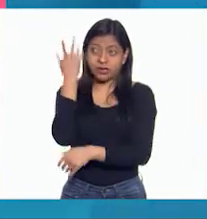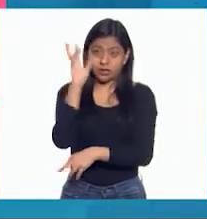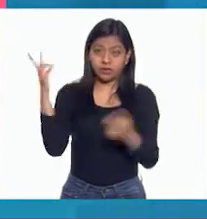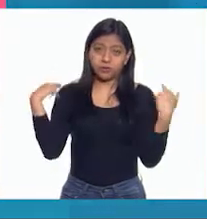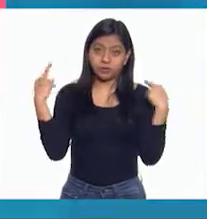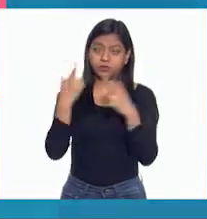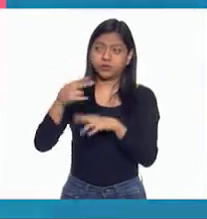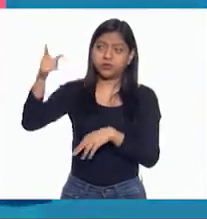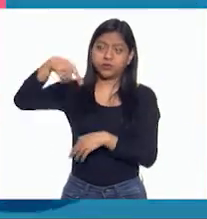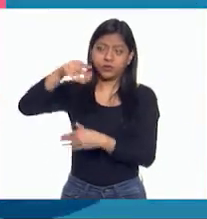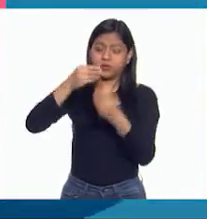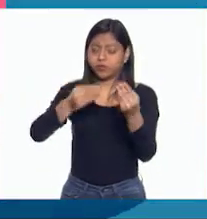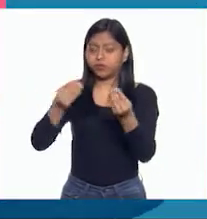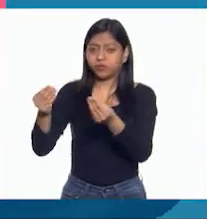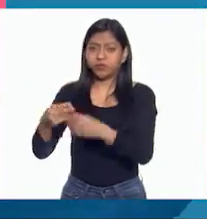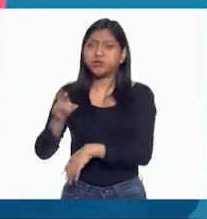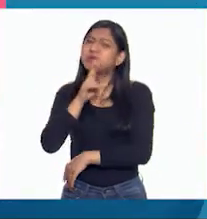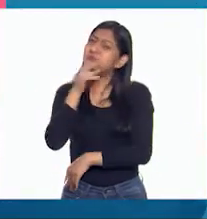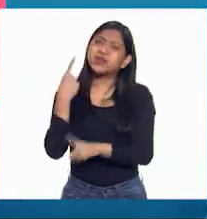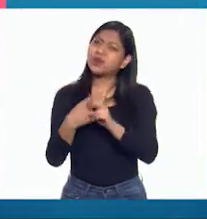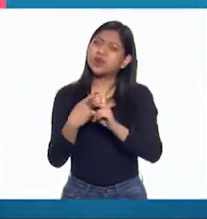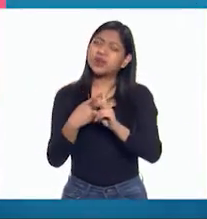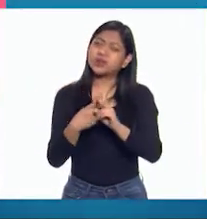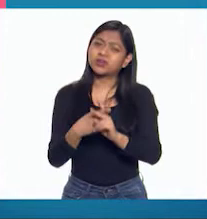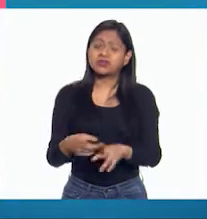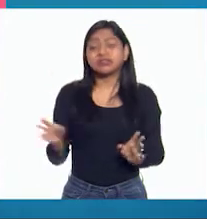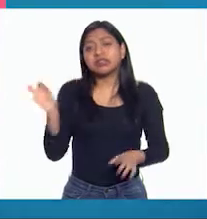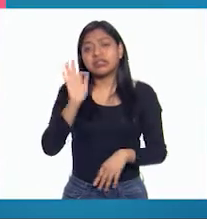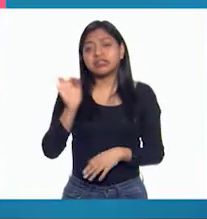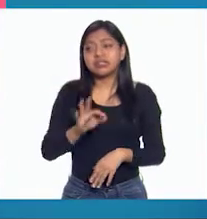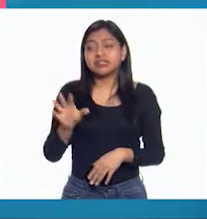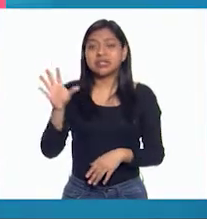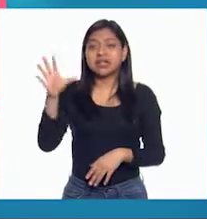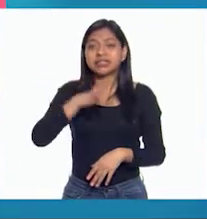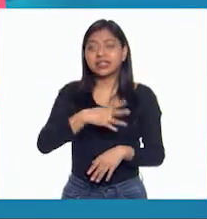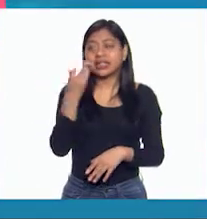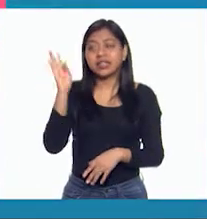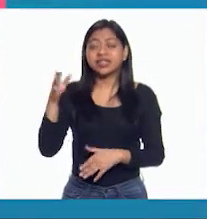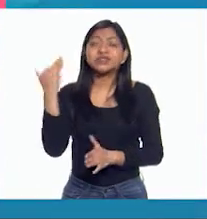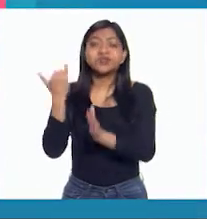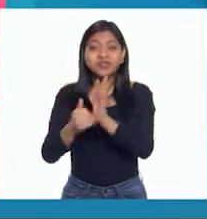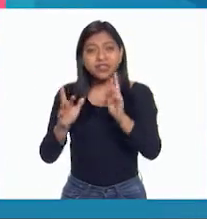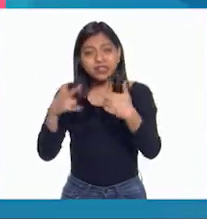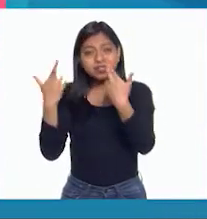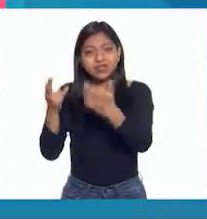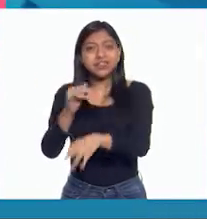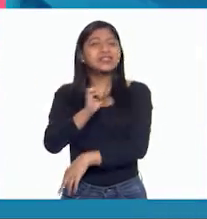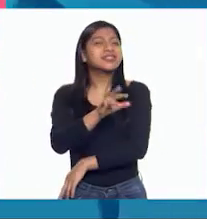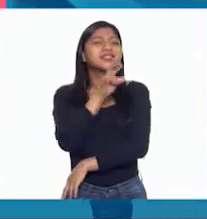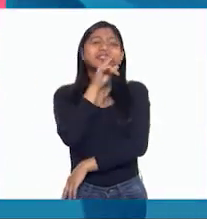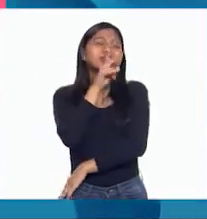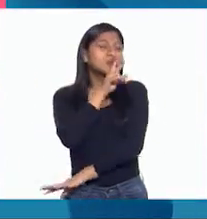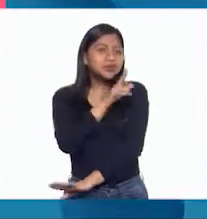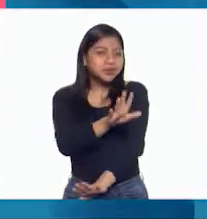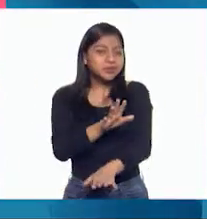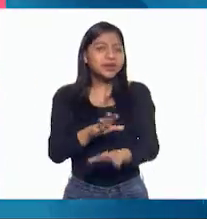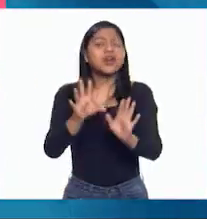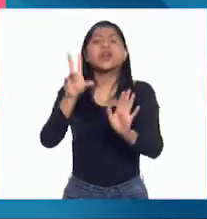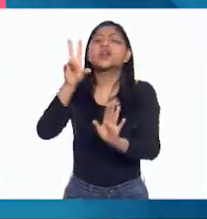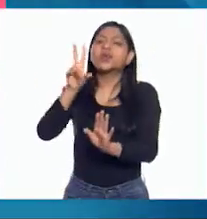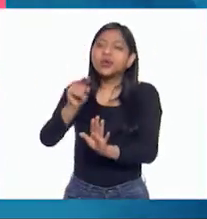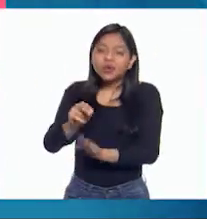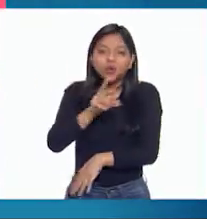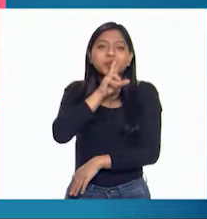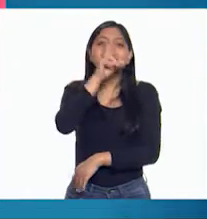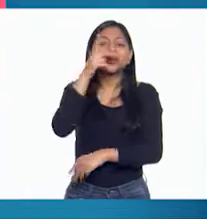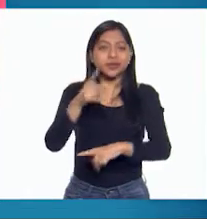los repartan. Mejor hagamos la cuenta, Agustín. No vaya a ser que no alcancen. No, sí alcanza, Carola. Tú no te preocupes. No, Agustín,